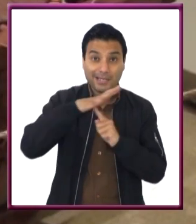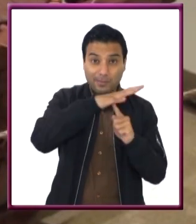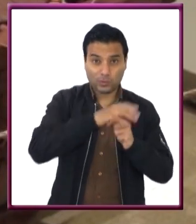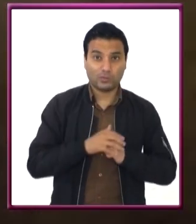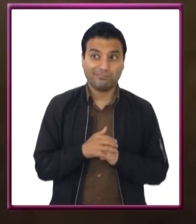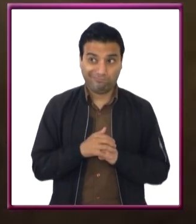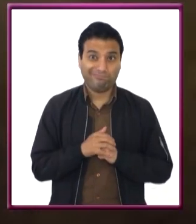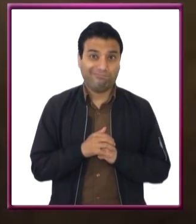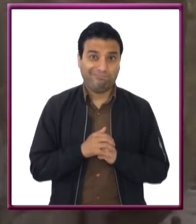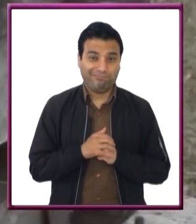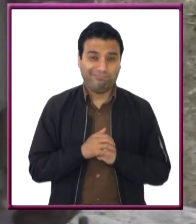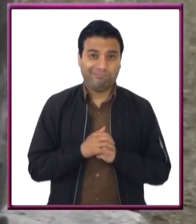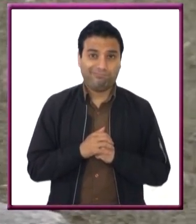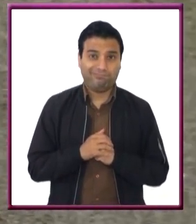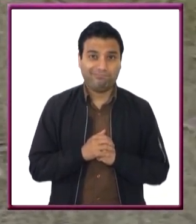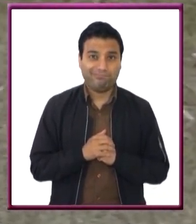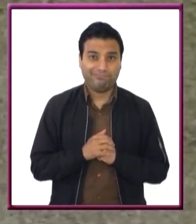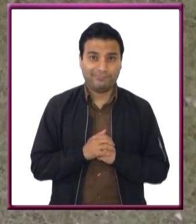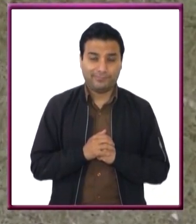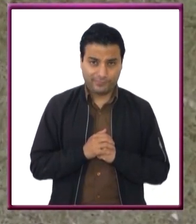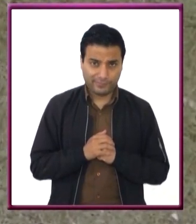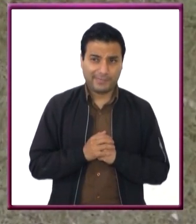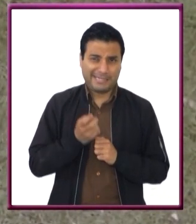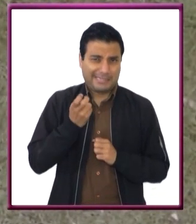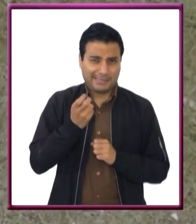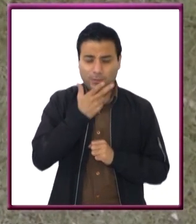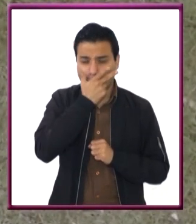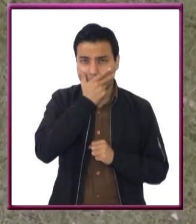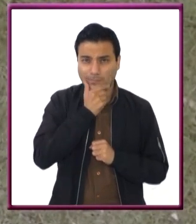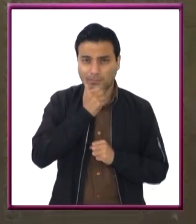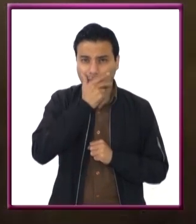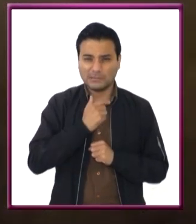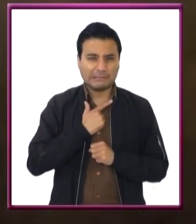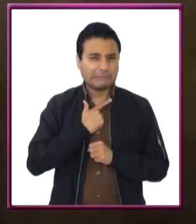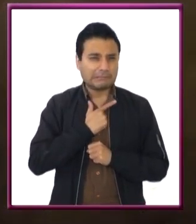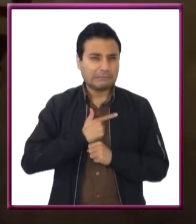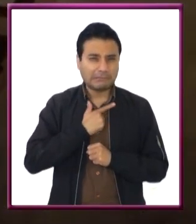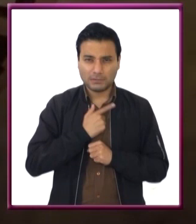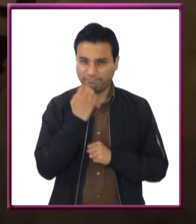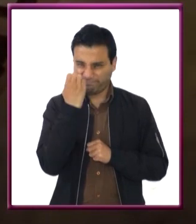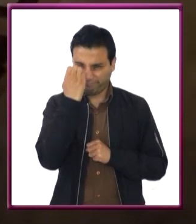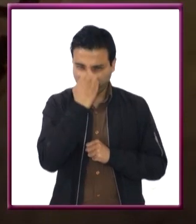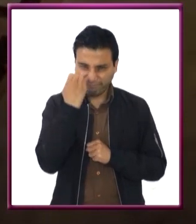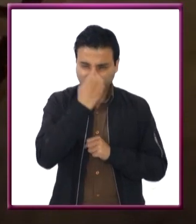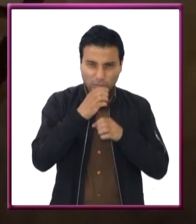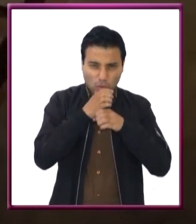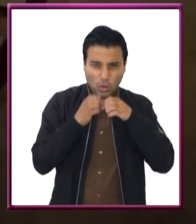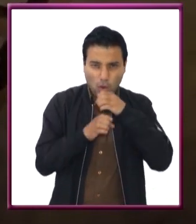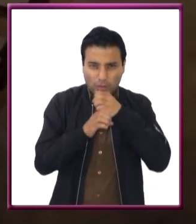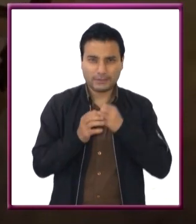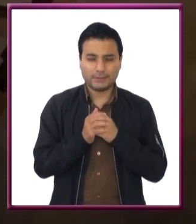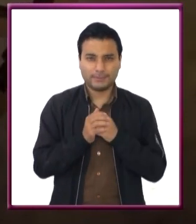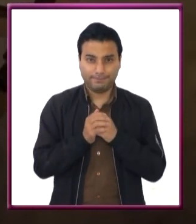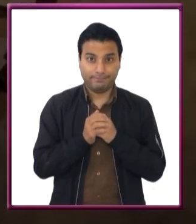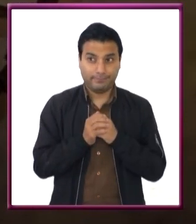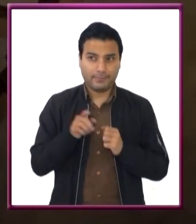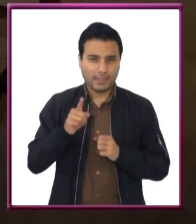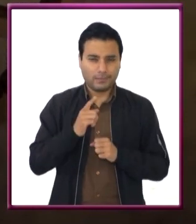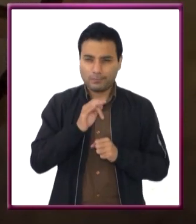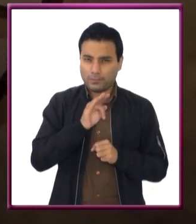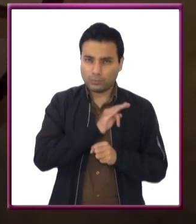helicóptero, por mencionar algunos. Leonardo era un observador muy preciso, con gran facilidad para